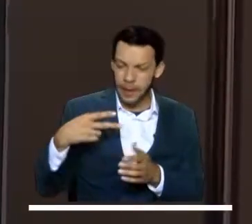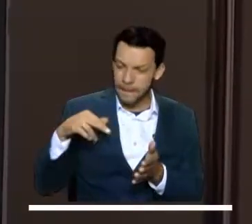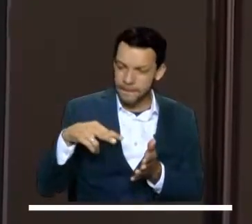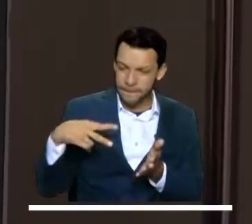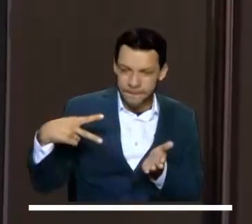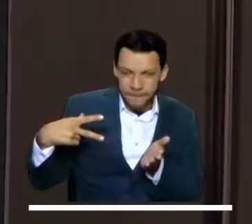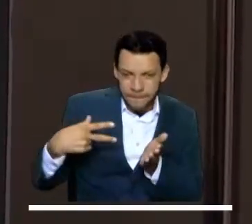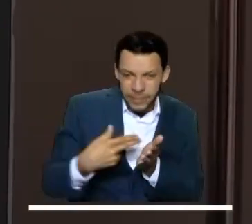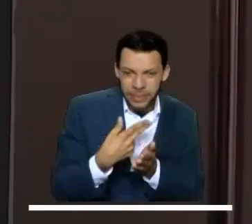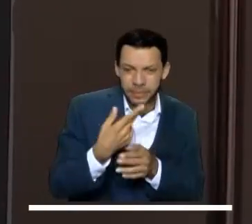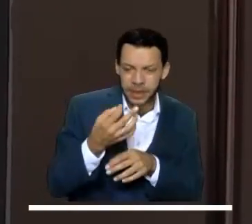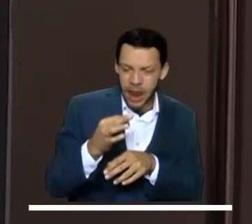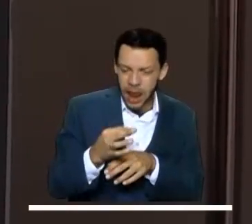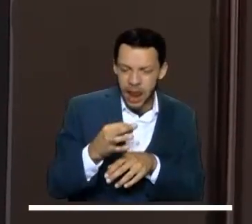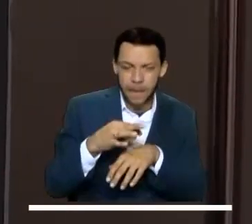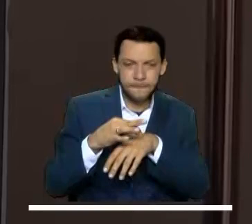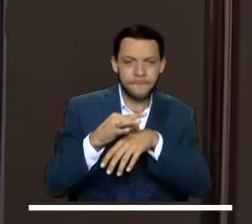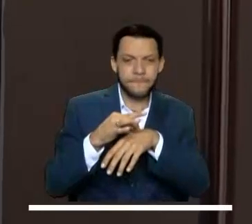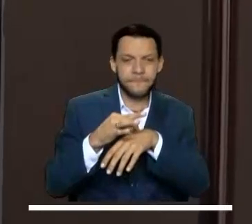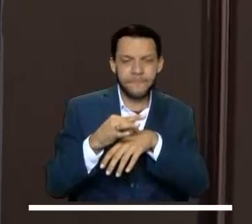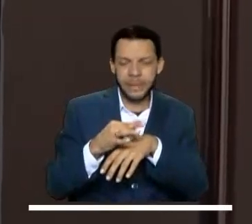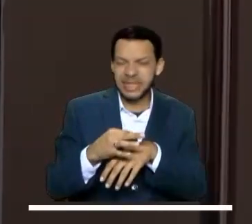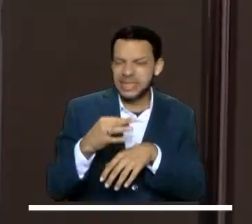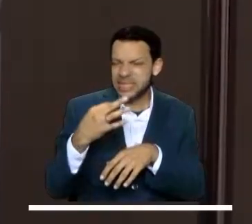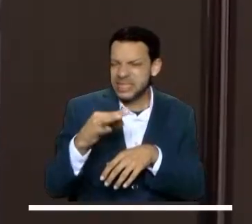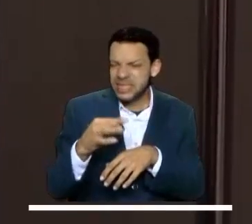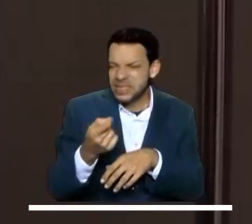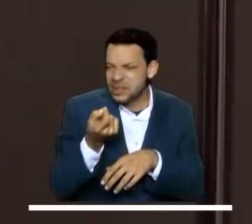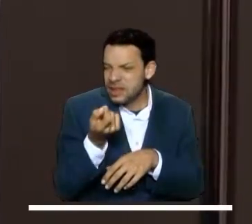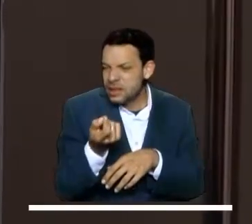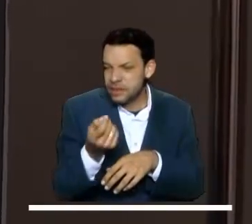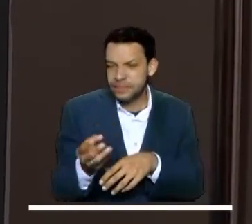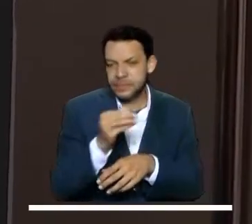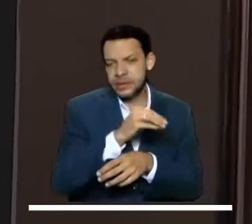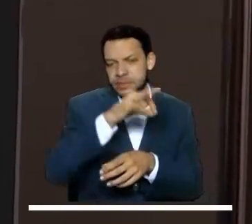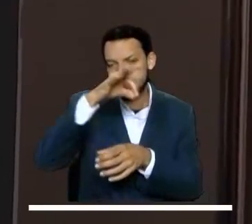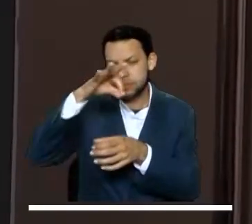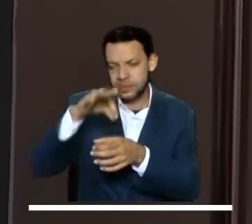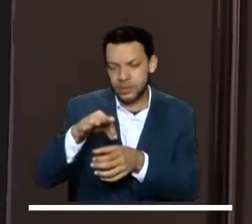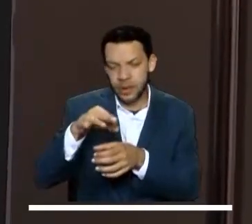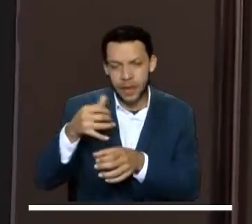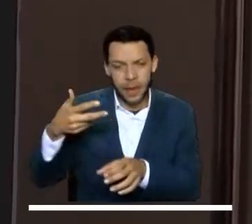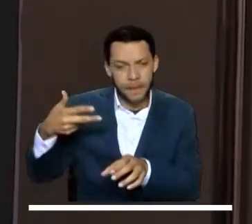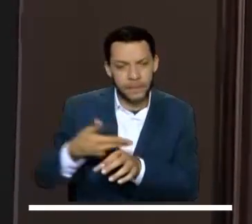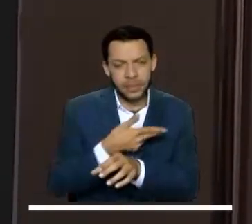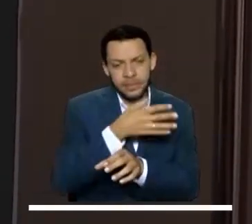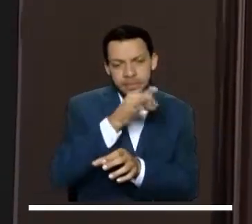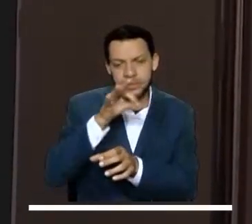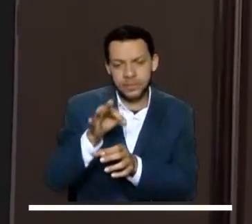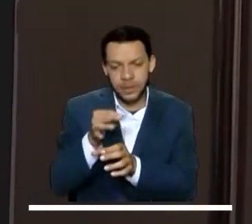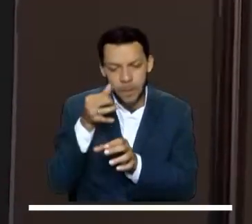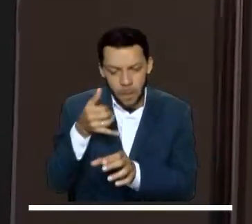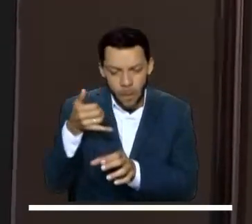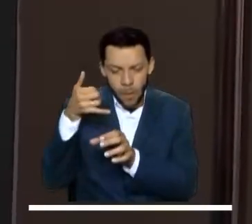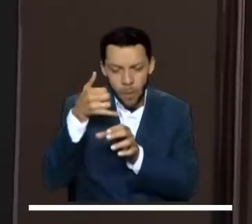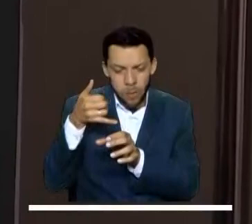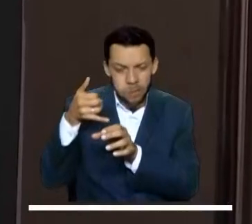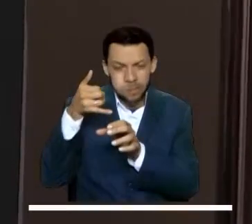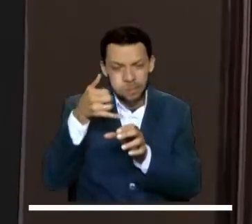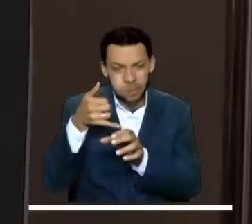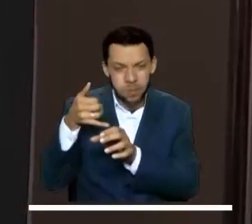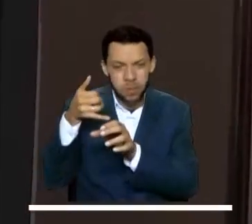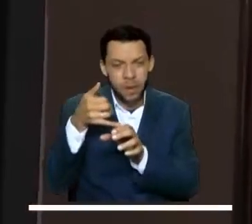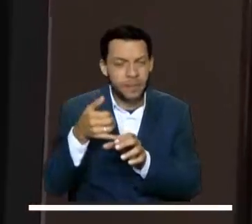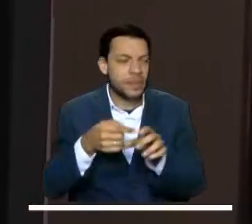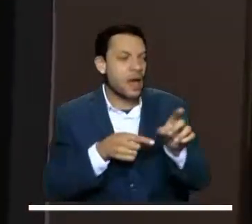mucosa. Vamos a tomar la otra biopsia. Y hay gastritis asociada a consumo de ciertos alimentos, gastritis asociada al consumo de bebidas